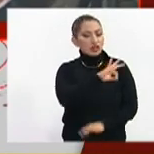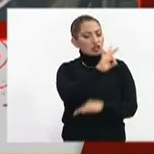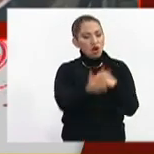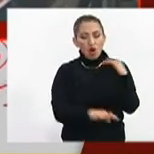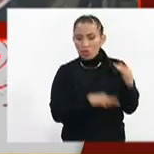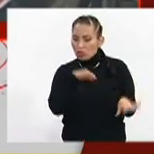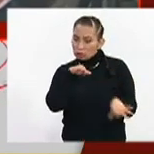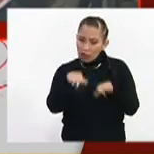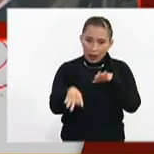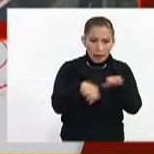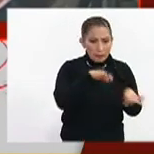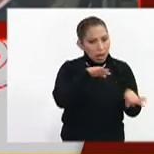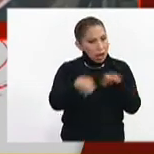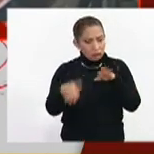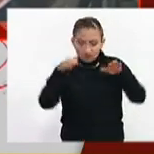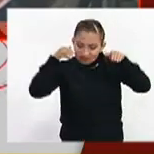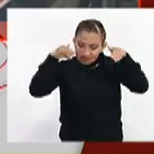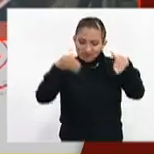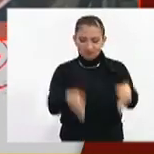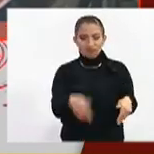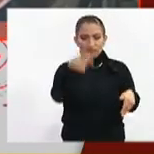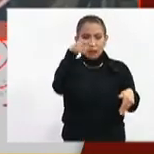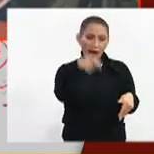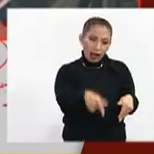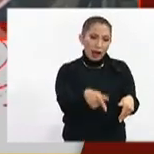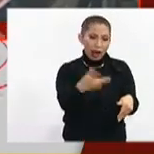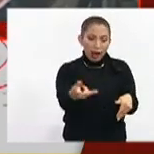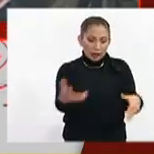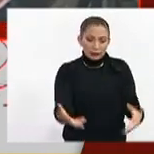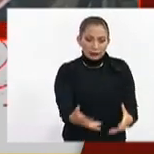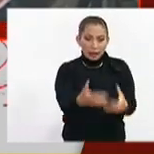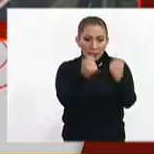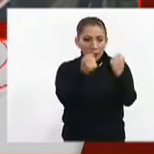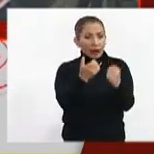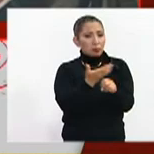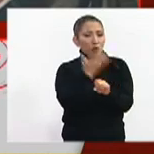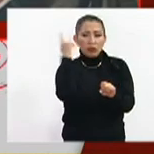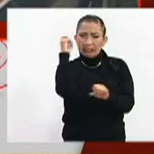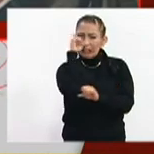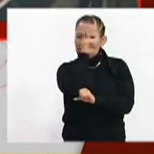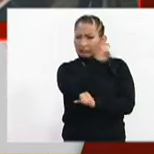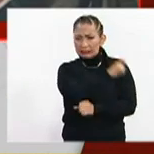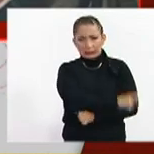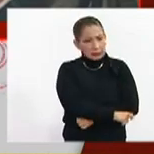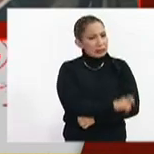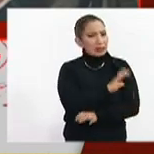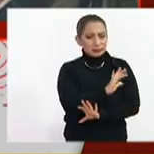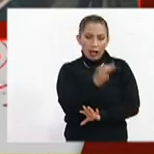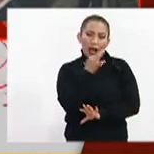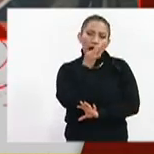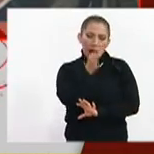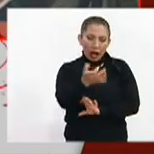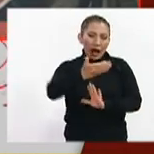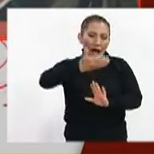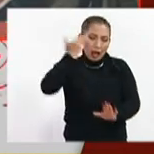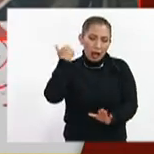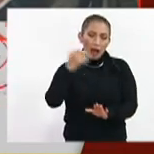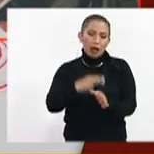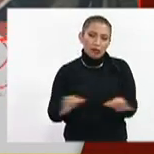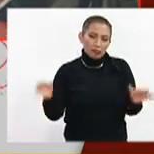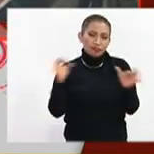las labores se han enfocado pues a este rescate. Es muy complicado, ya lo habíamos